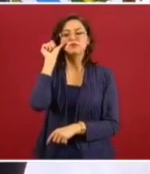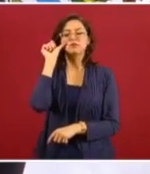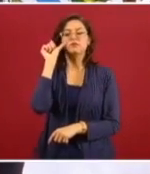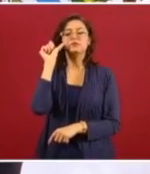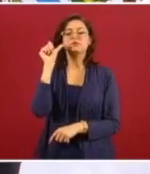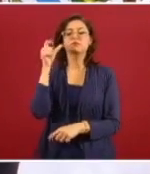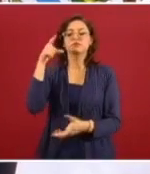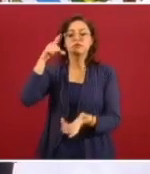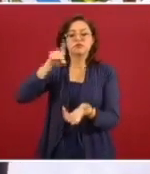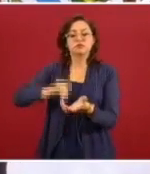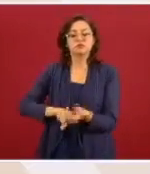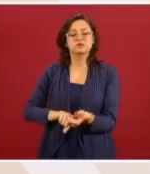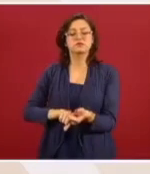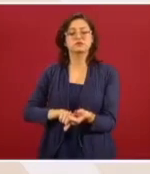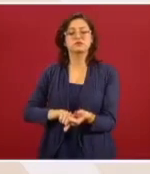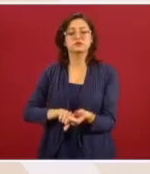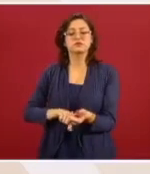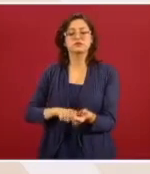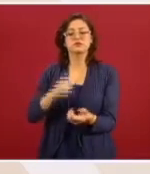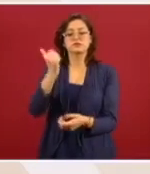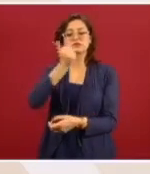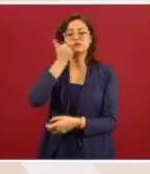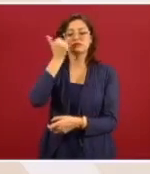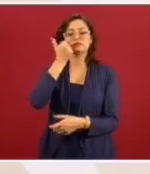donde estudian